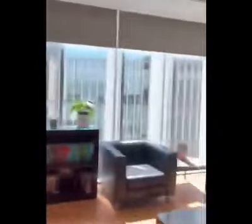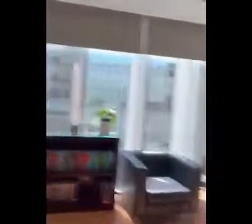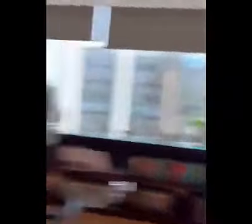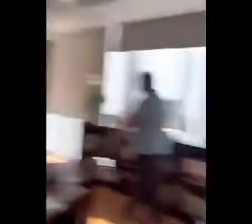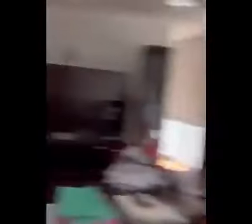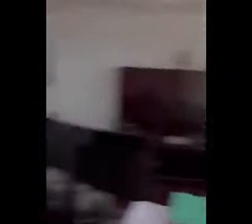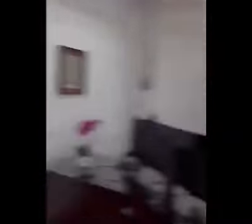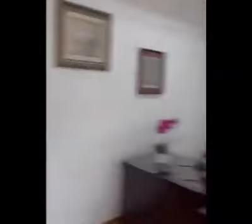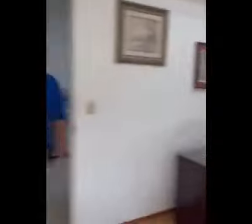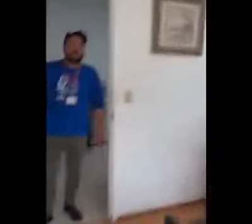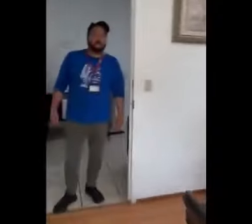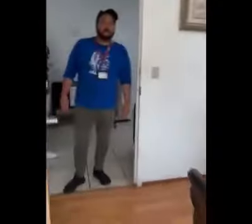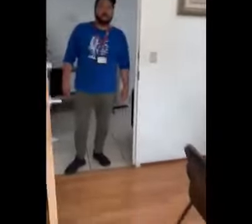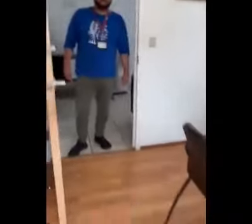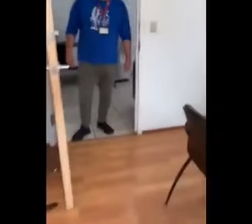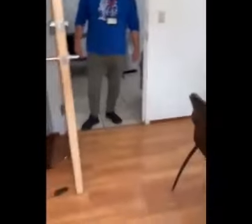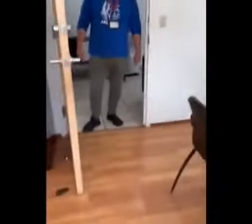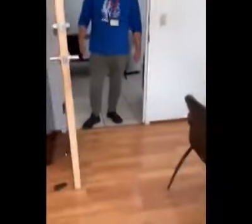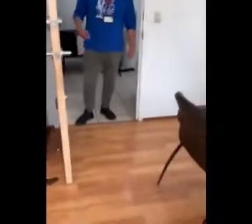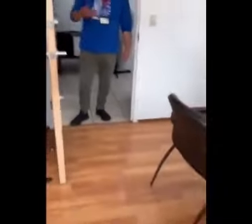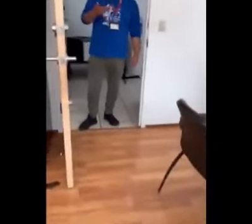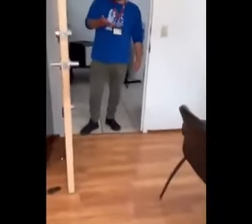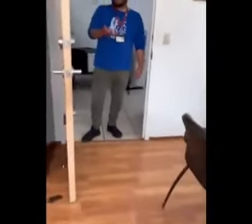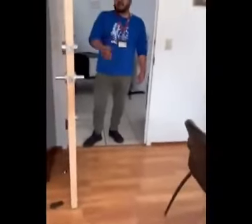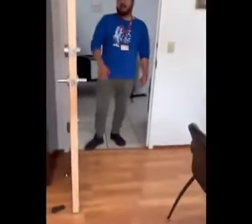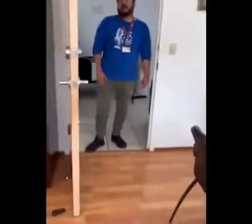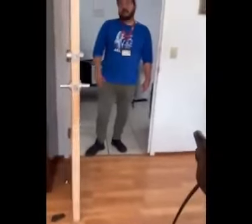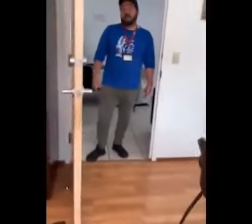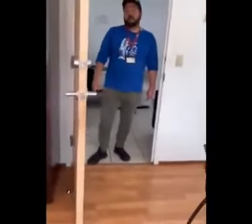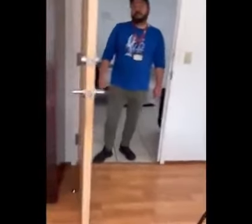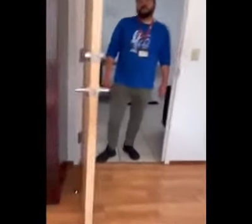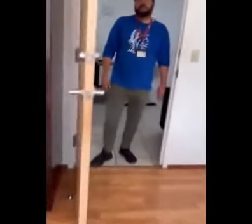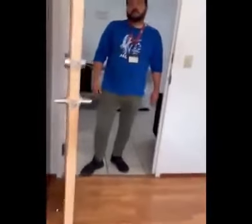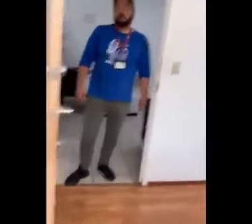está. Pero qué lamentable. Yo soy trabajador.